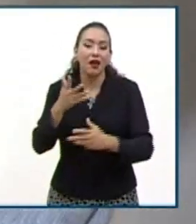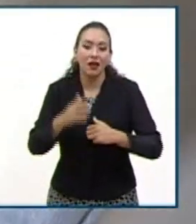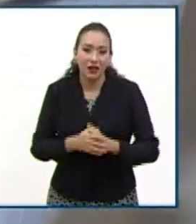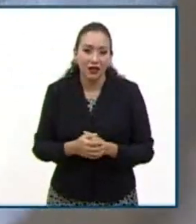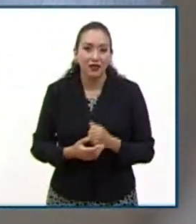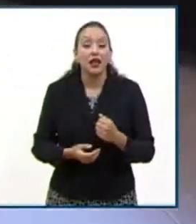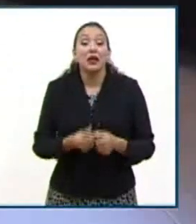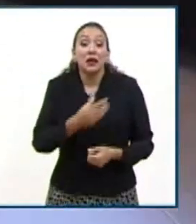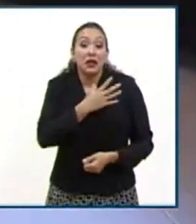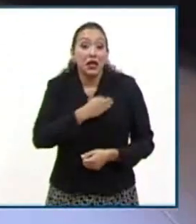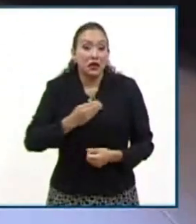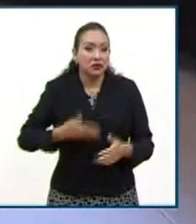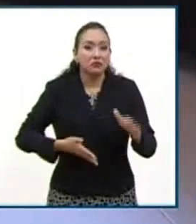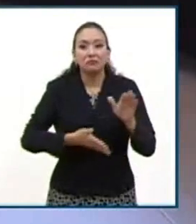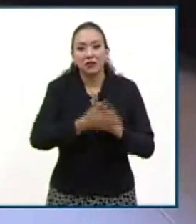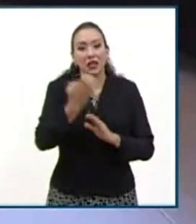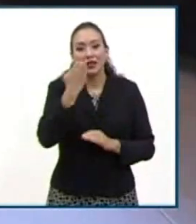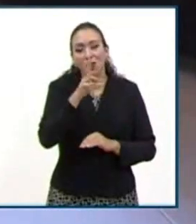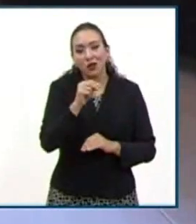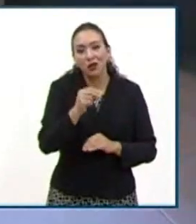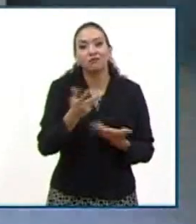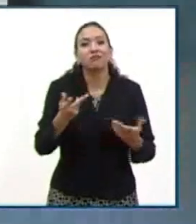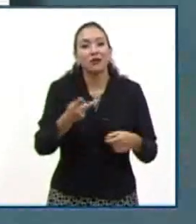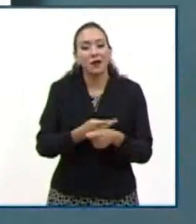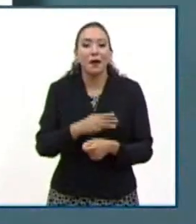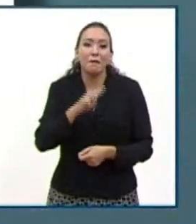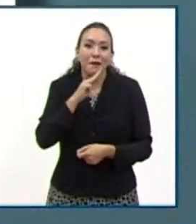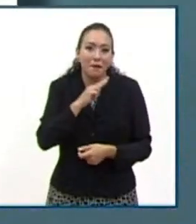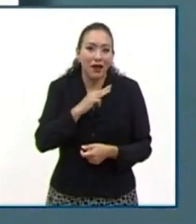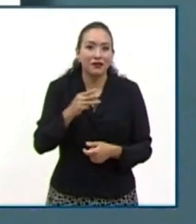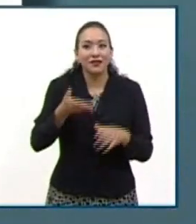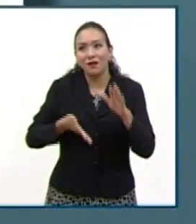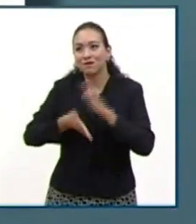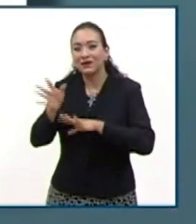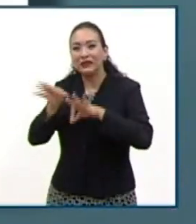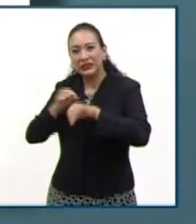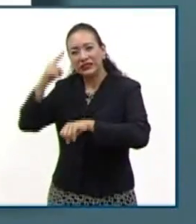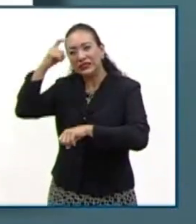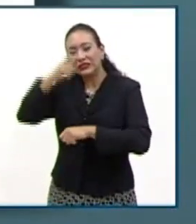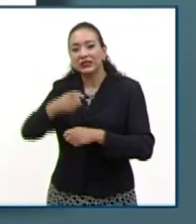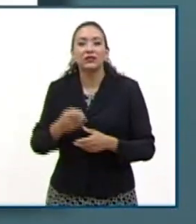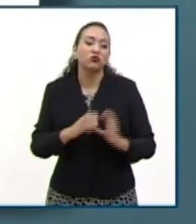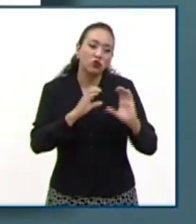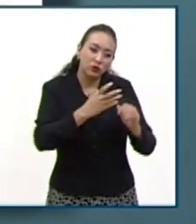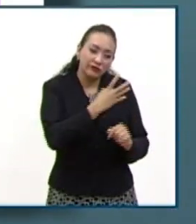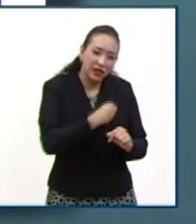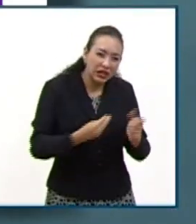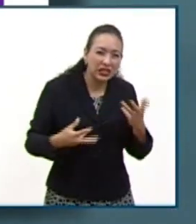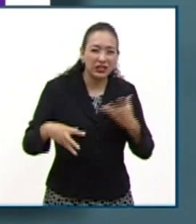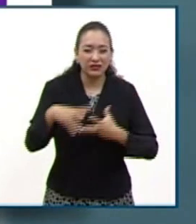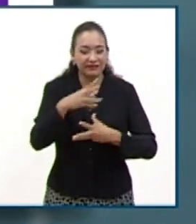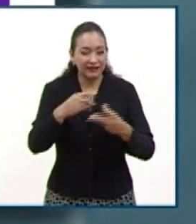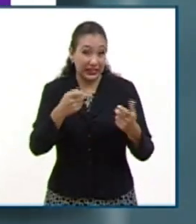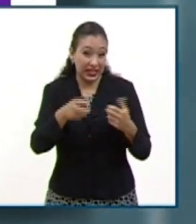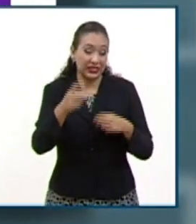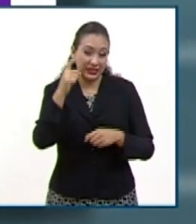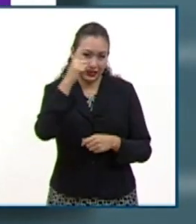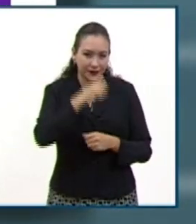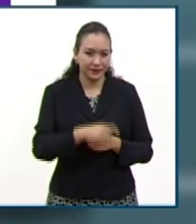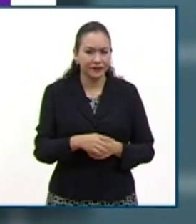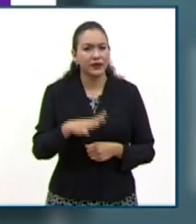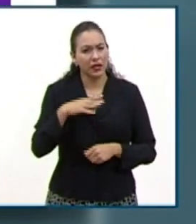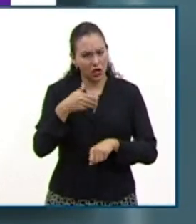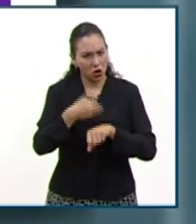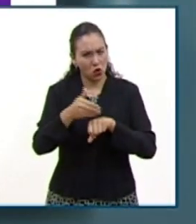a la escuela, señaló la escritora Mariana Roca en el blog Axis del Tribunal Electoral. Señaló que según datos del INEGI